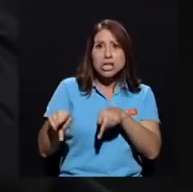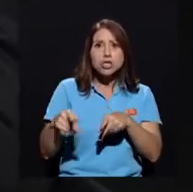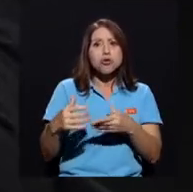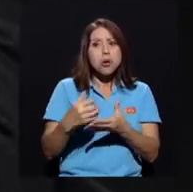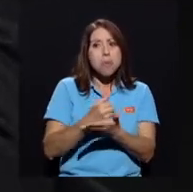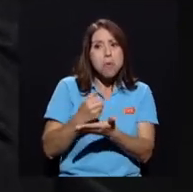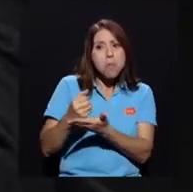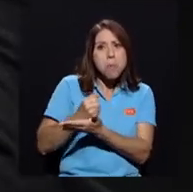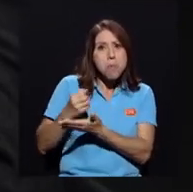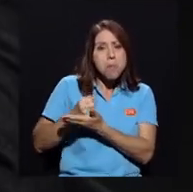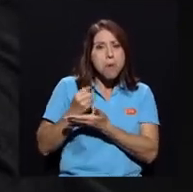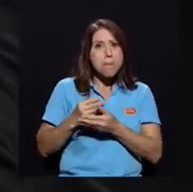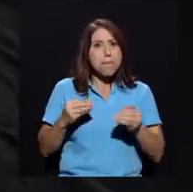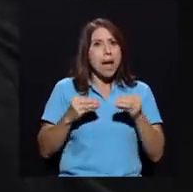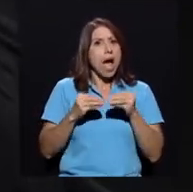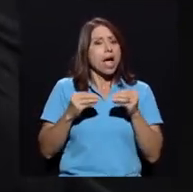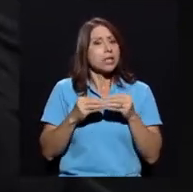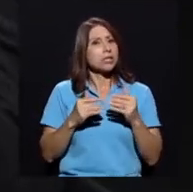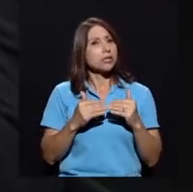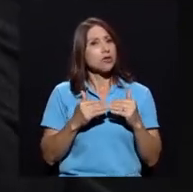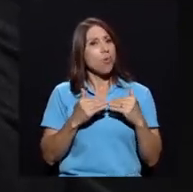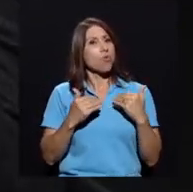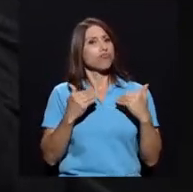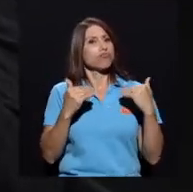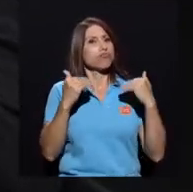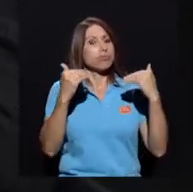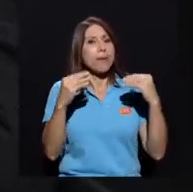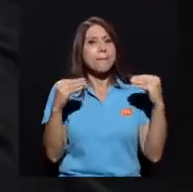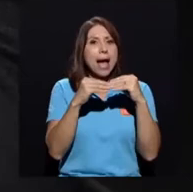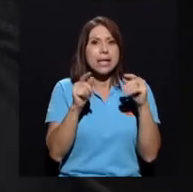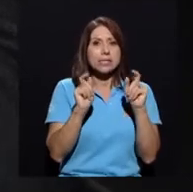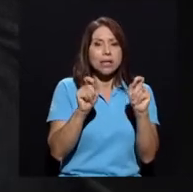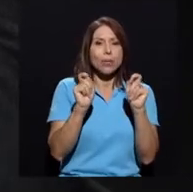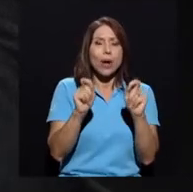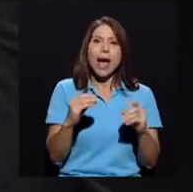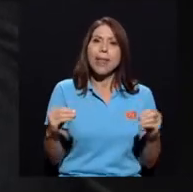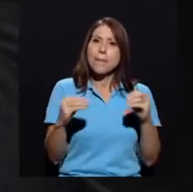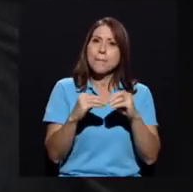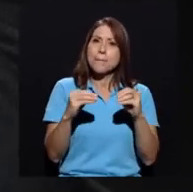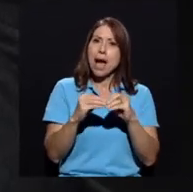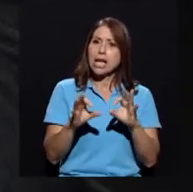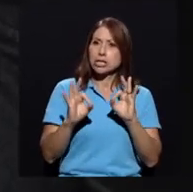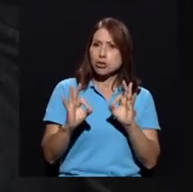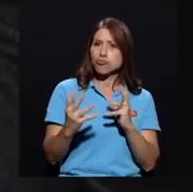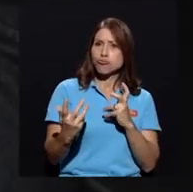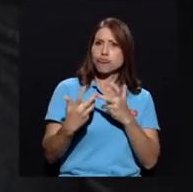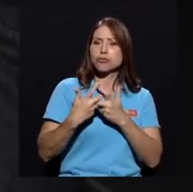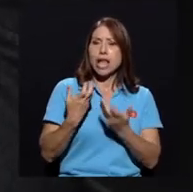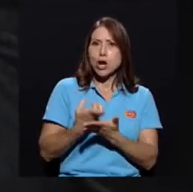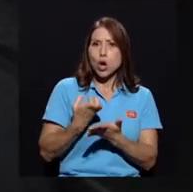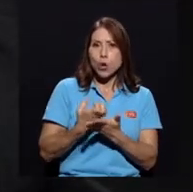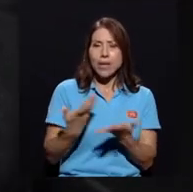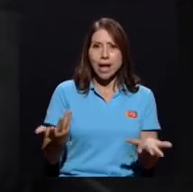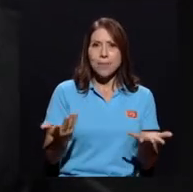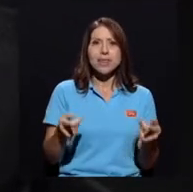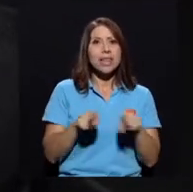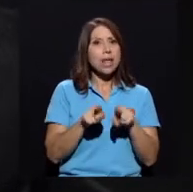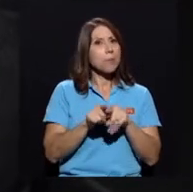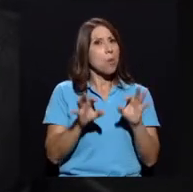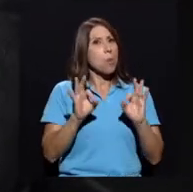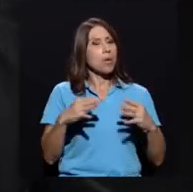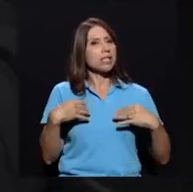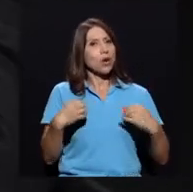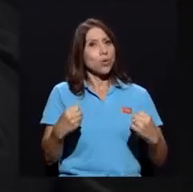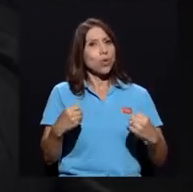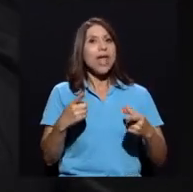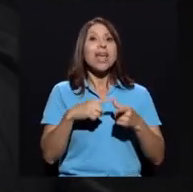una población muchísimo más educada, muchísimo más bien servida económicamente y en materia de salud, trajo